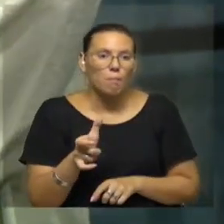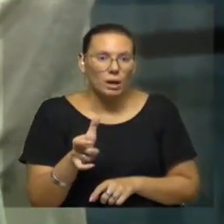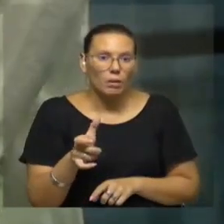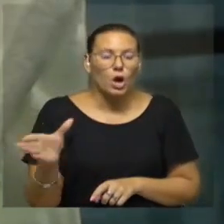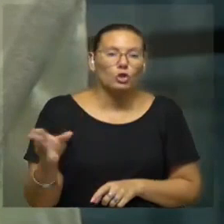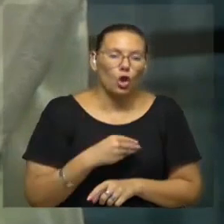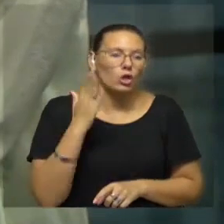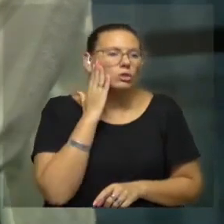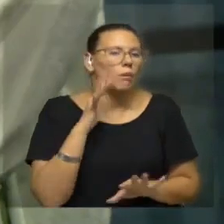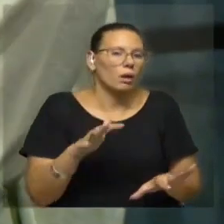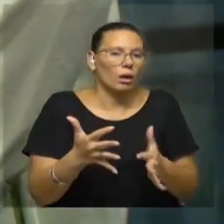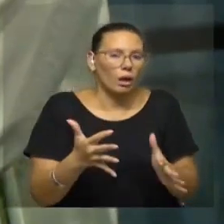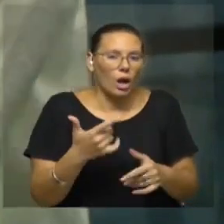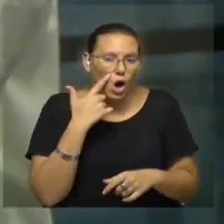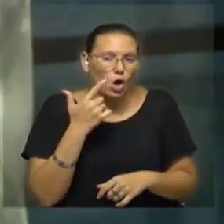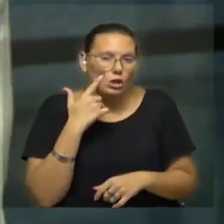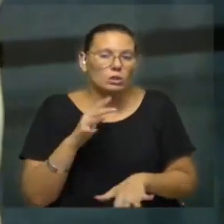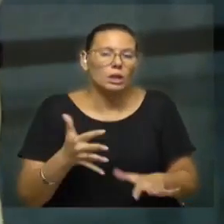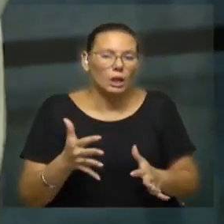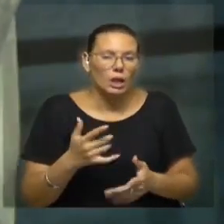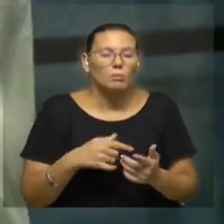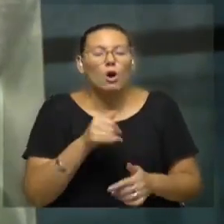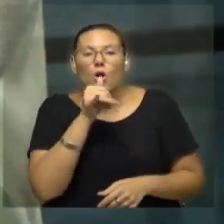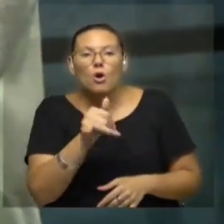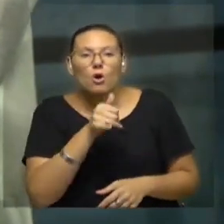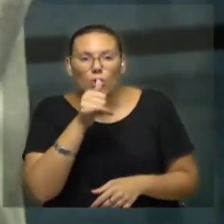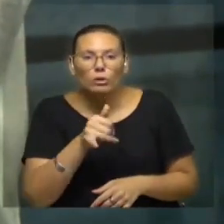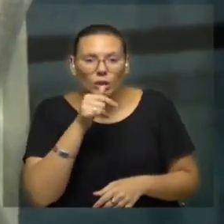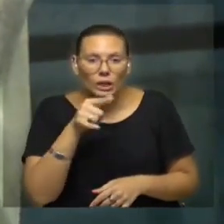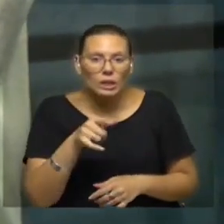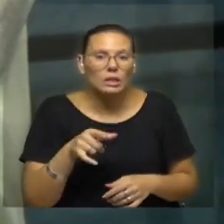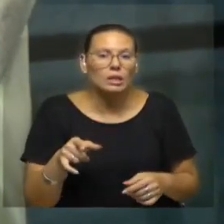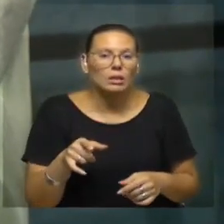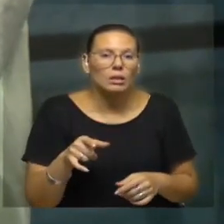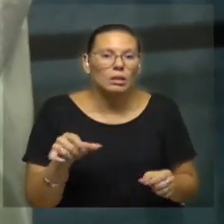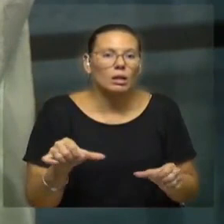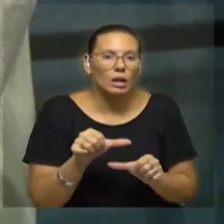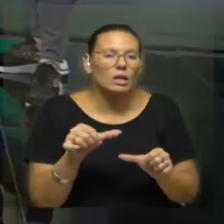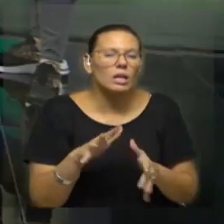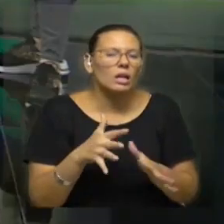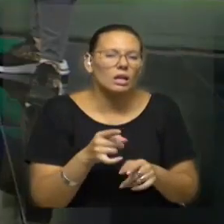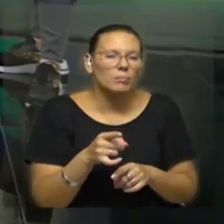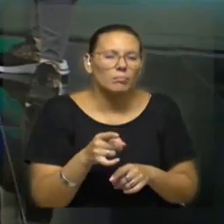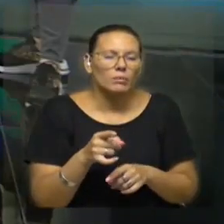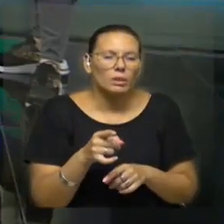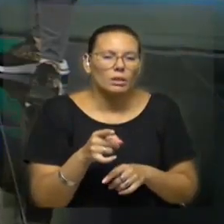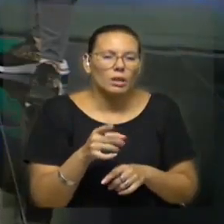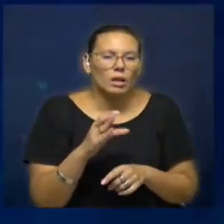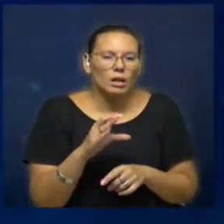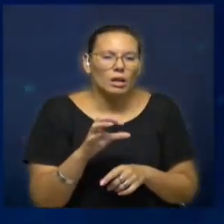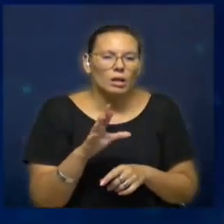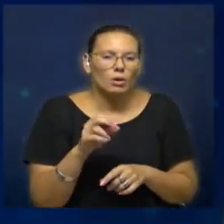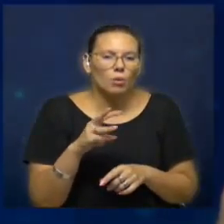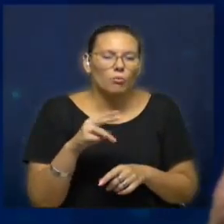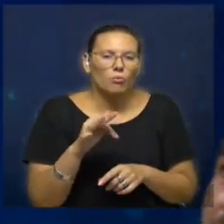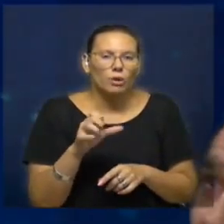todo el mundo está por dentro de lo que estamos hablando, pero contar un poco cómo fue esa movida, qué es hacer un crowdfunding. Crowdfunding, yo